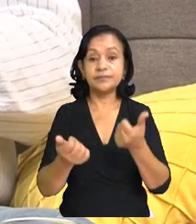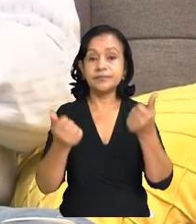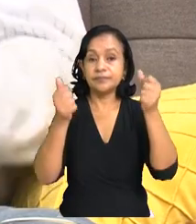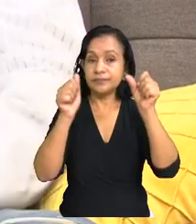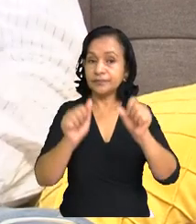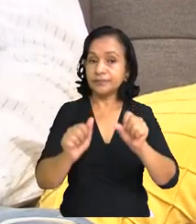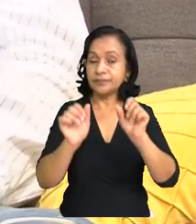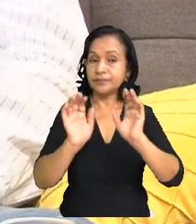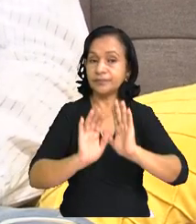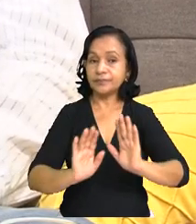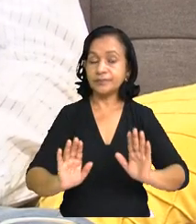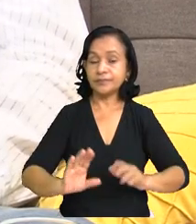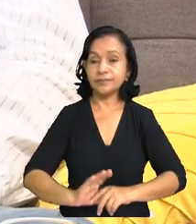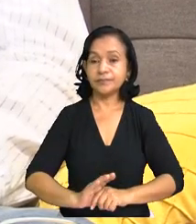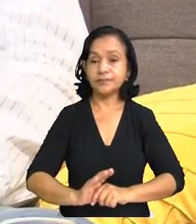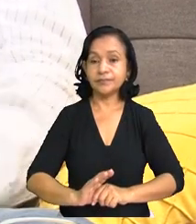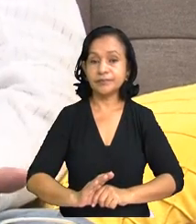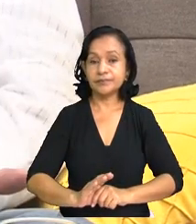Ok.